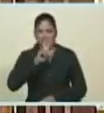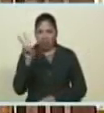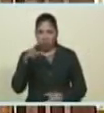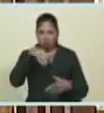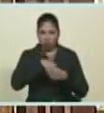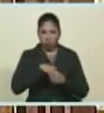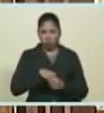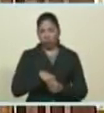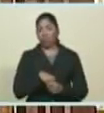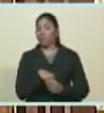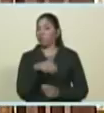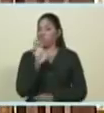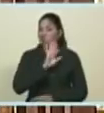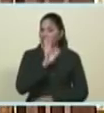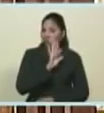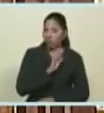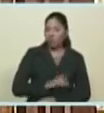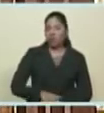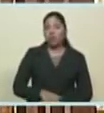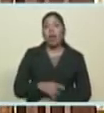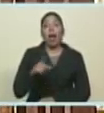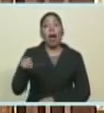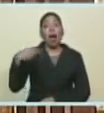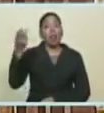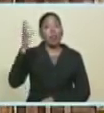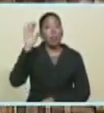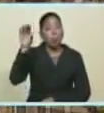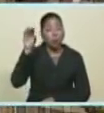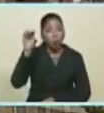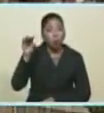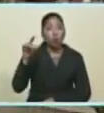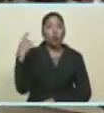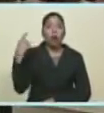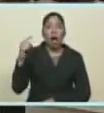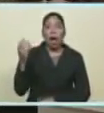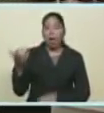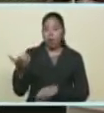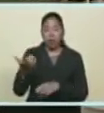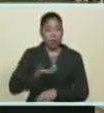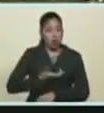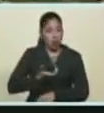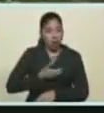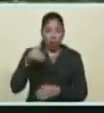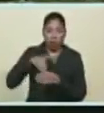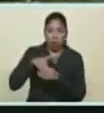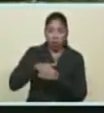Y ahora vienen las elecciones de alcaldes y alcaldesas. Y como los números no le dan,